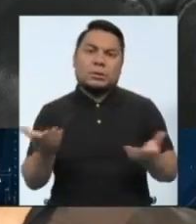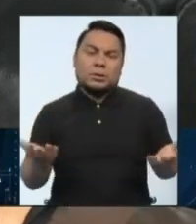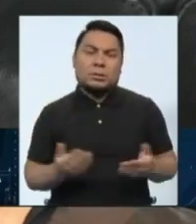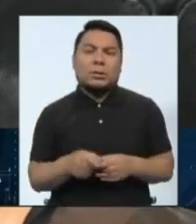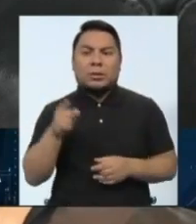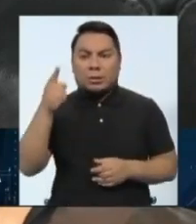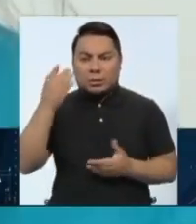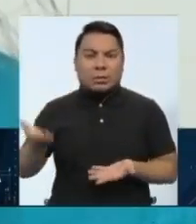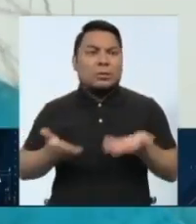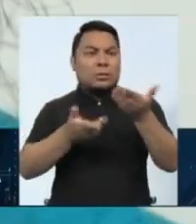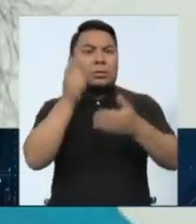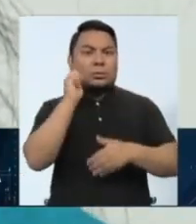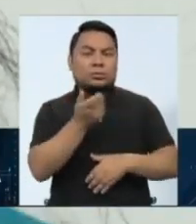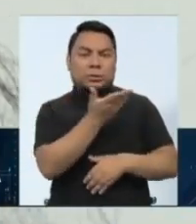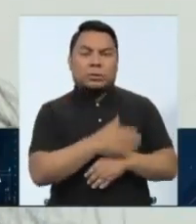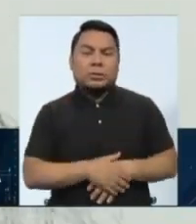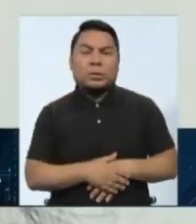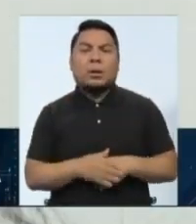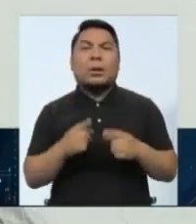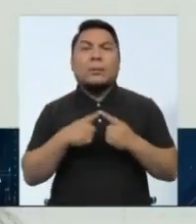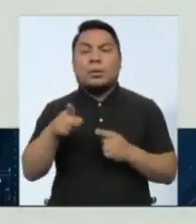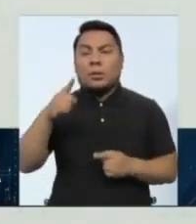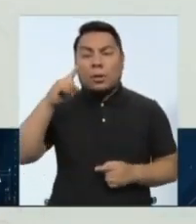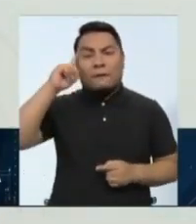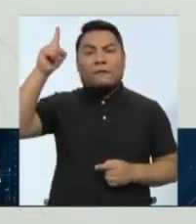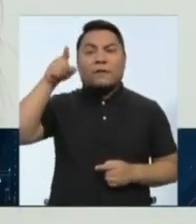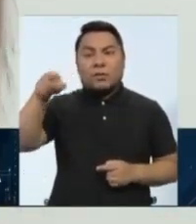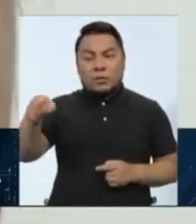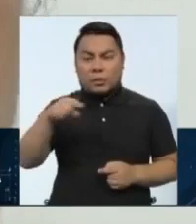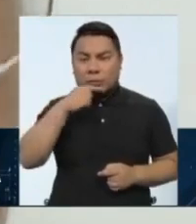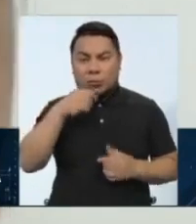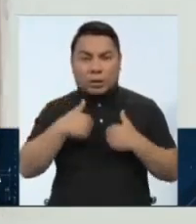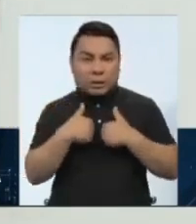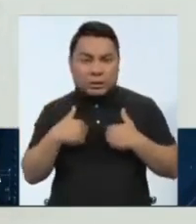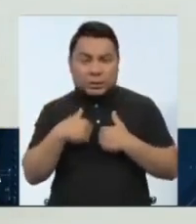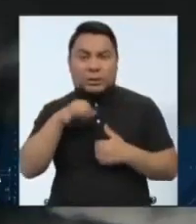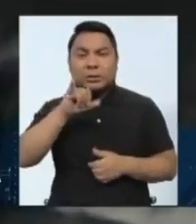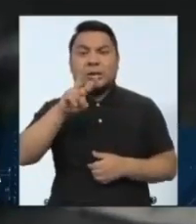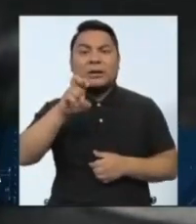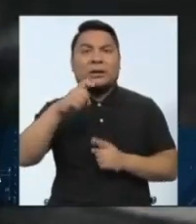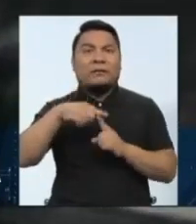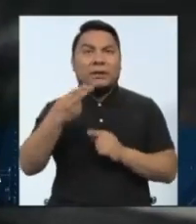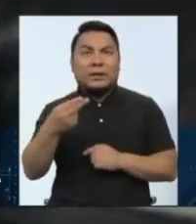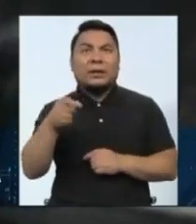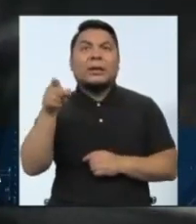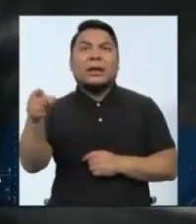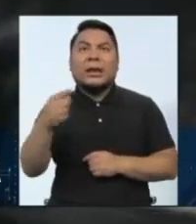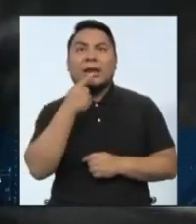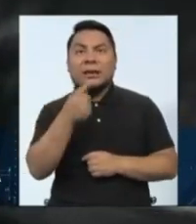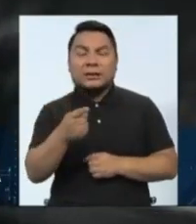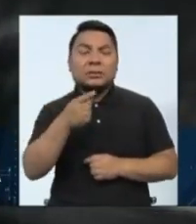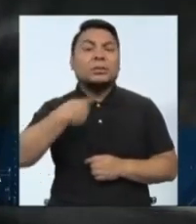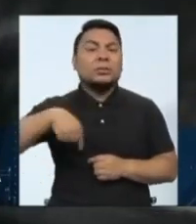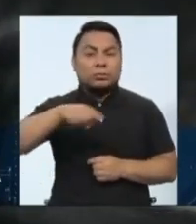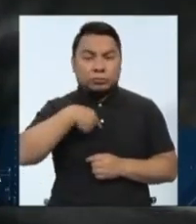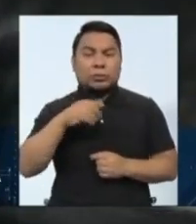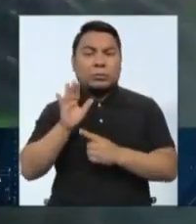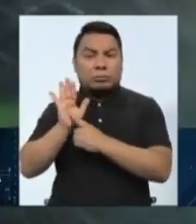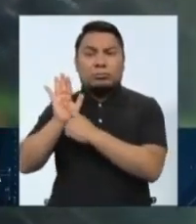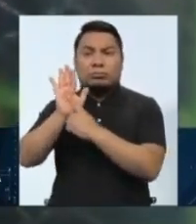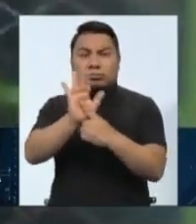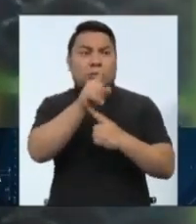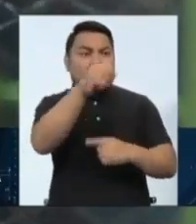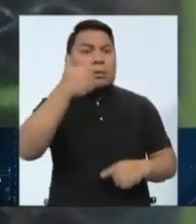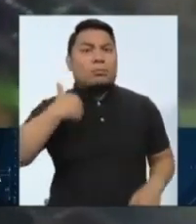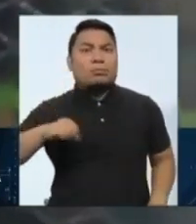que pase al juzgado. Según la fundadora del grupo animalista Gaya, Ivette Rivera, señala que ellos se presentaron a la